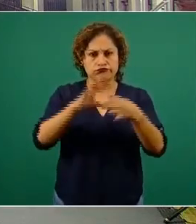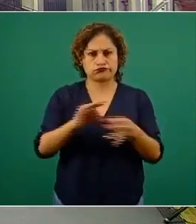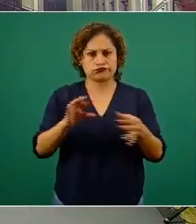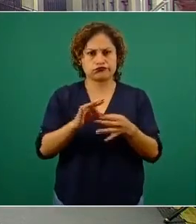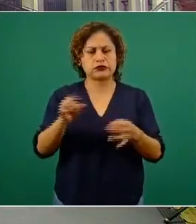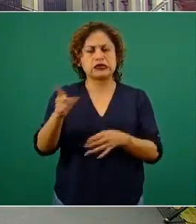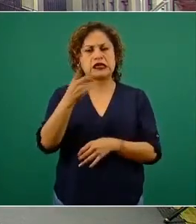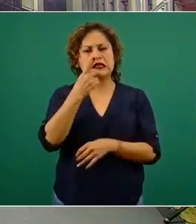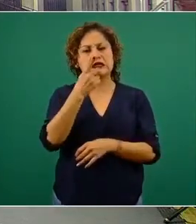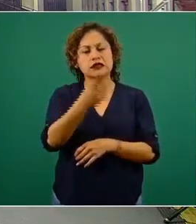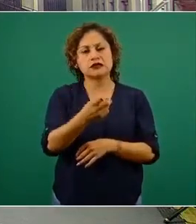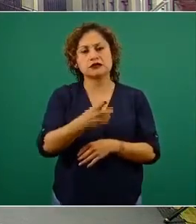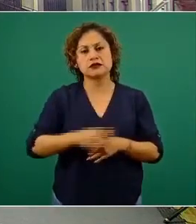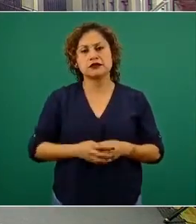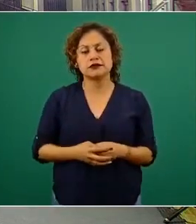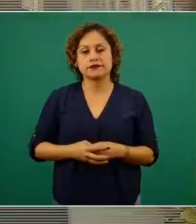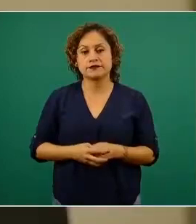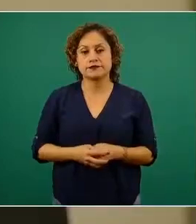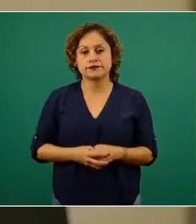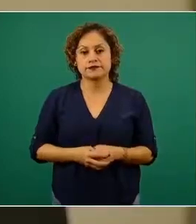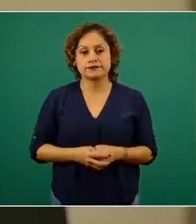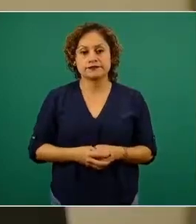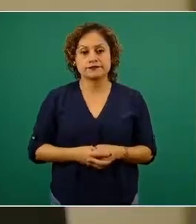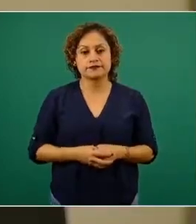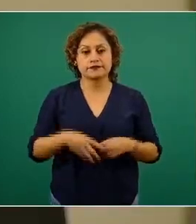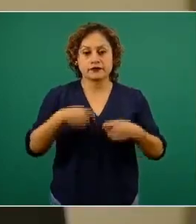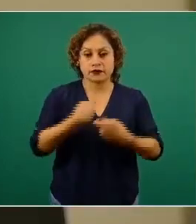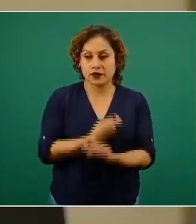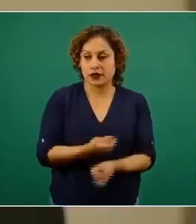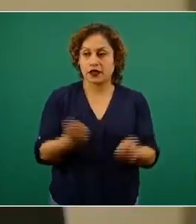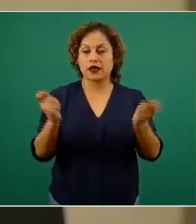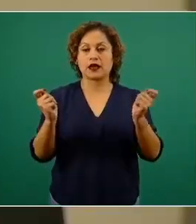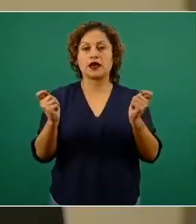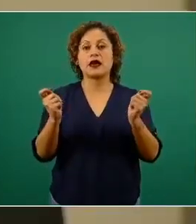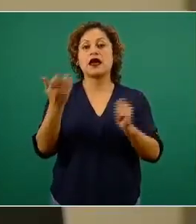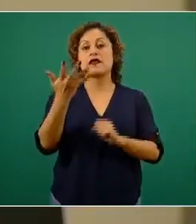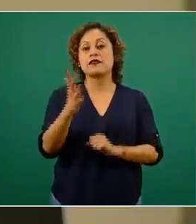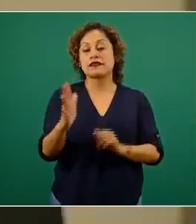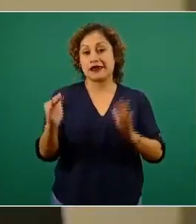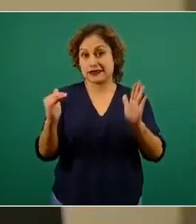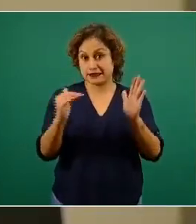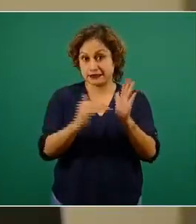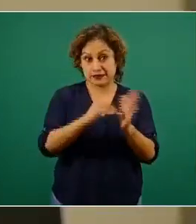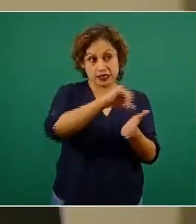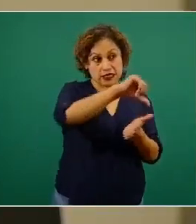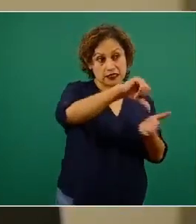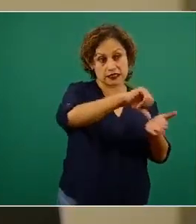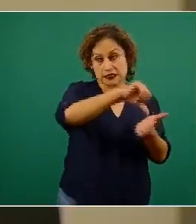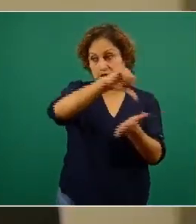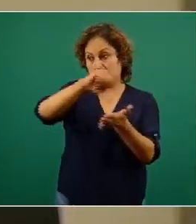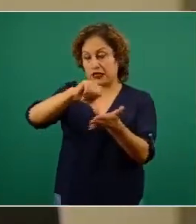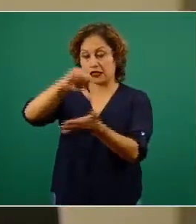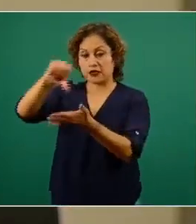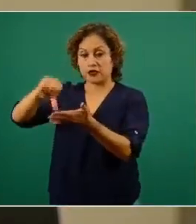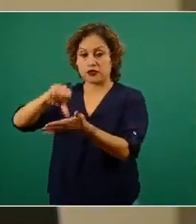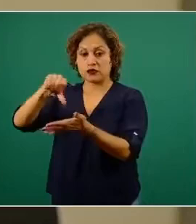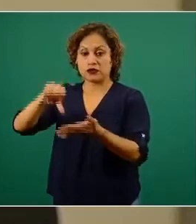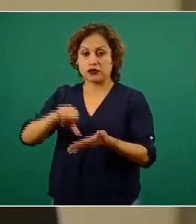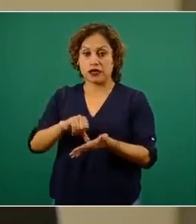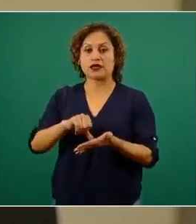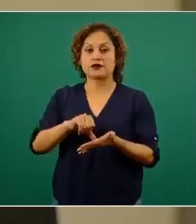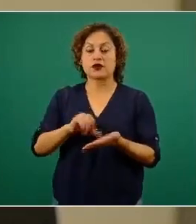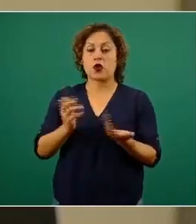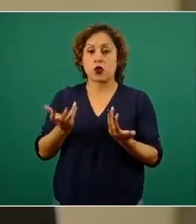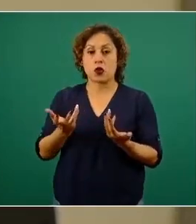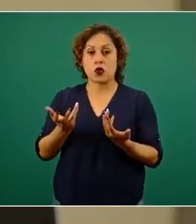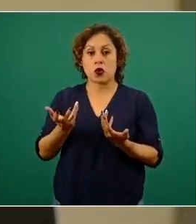entregar se iban a distribuir en los 10,000 centros de estos integradores,